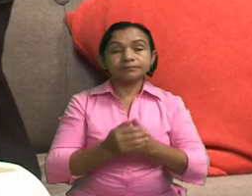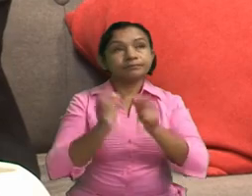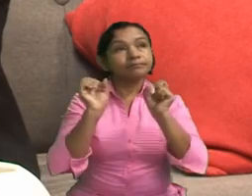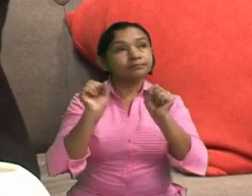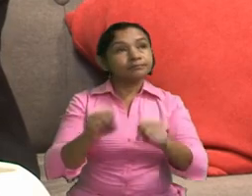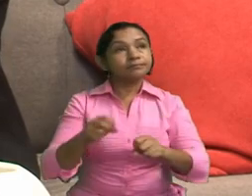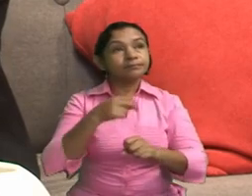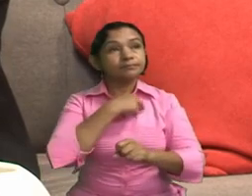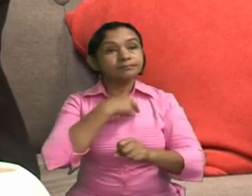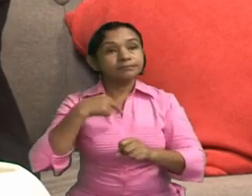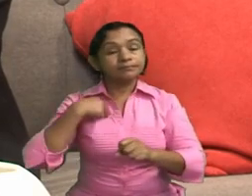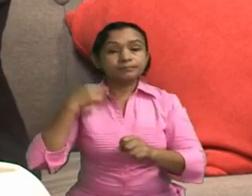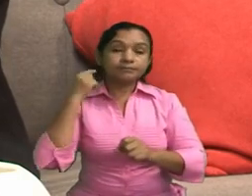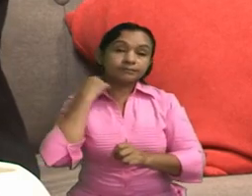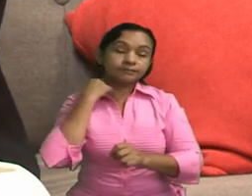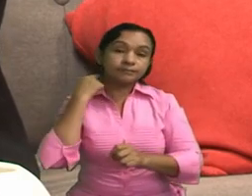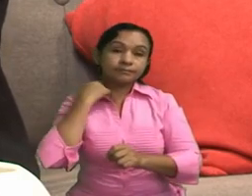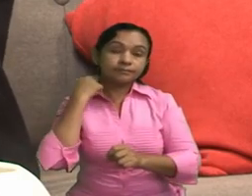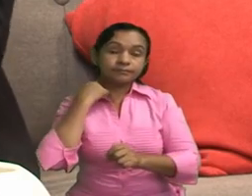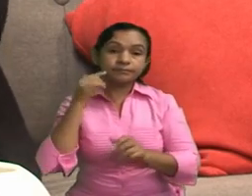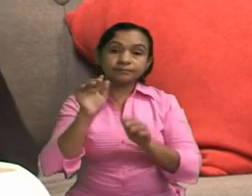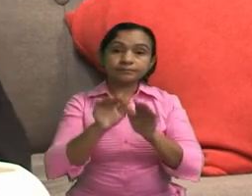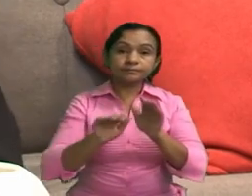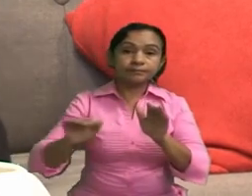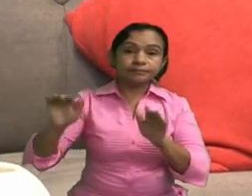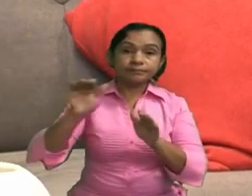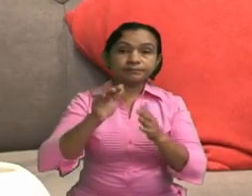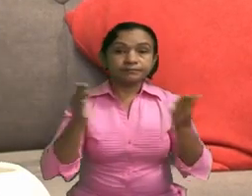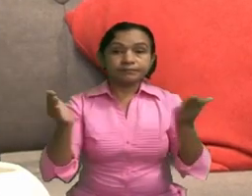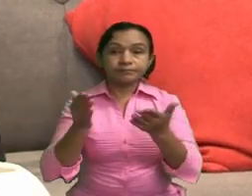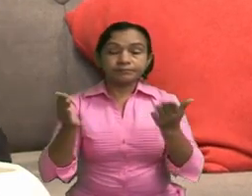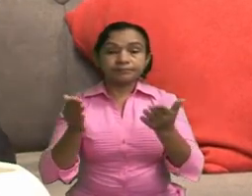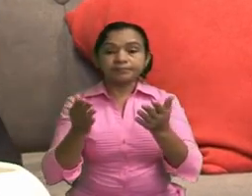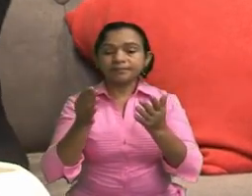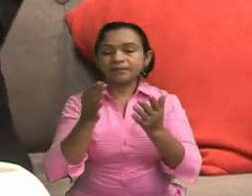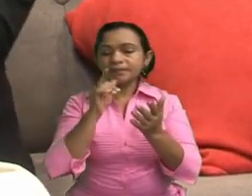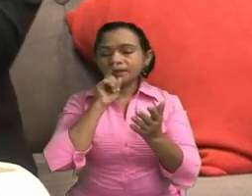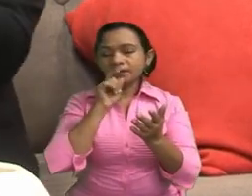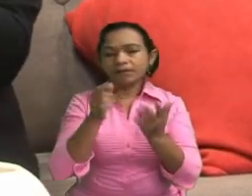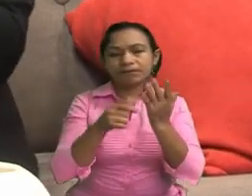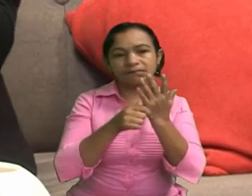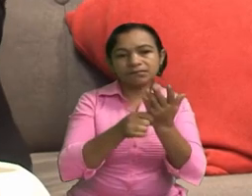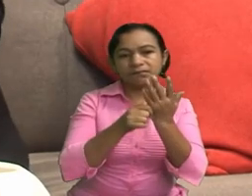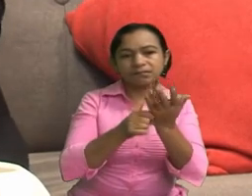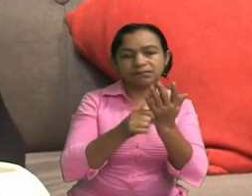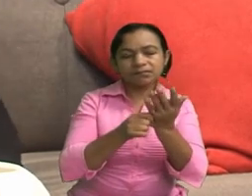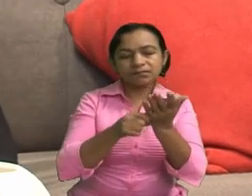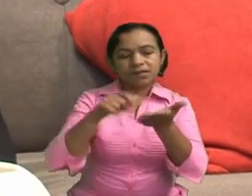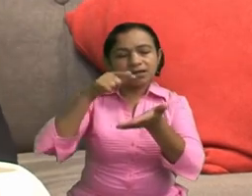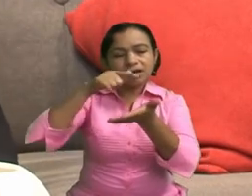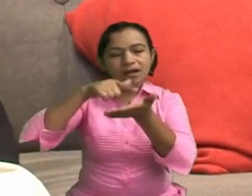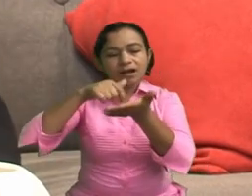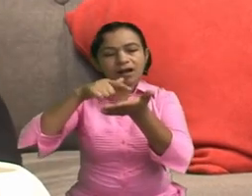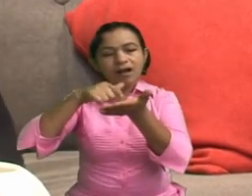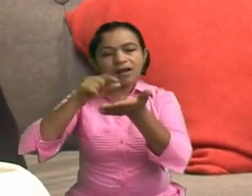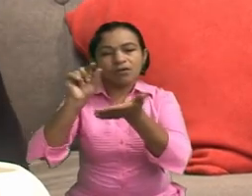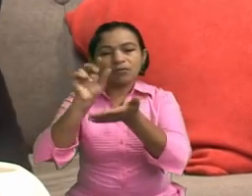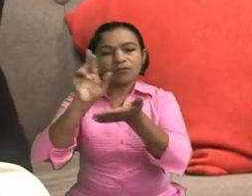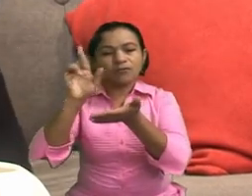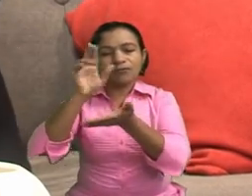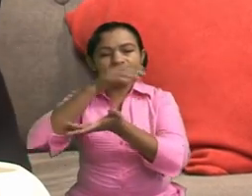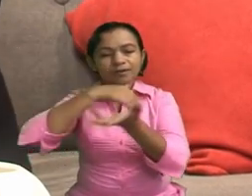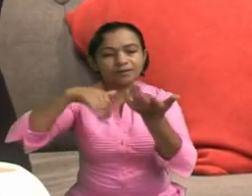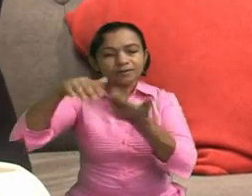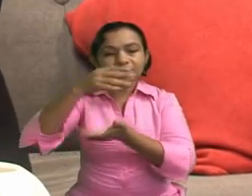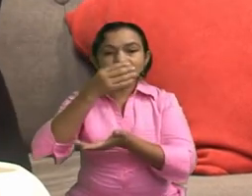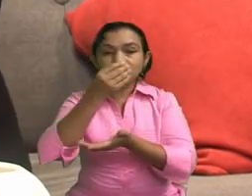podamos producir siempre, porque igual nosotros nos encanta la carne, nos encanta el arrocito con frijolito, ¿verdad? Es